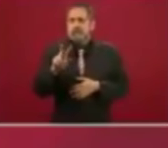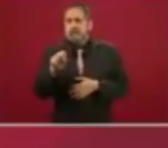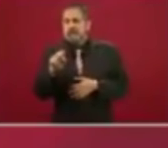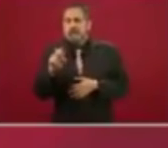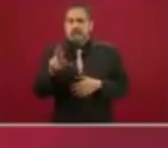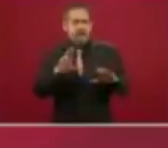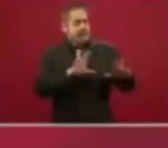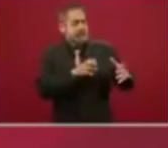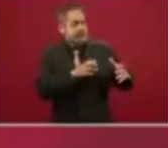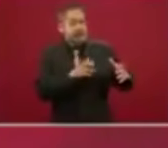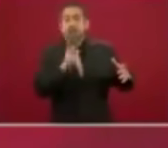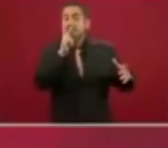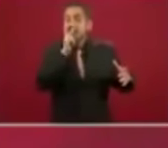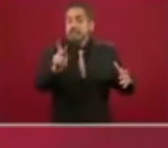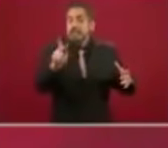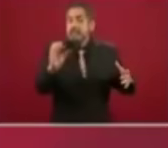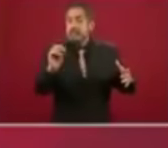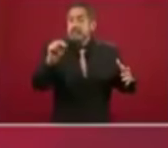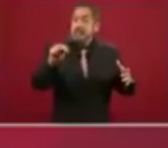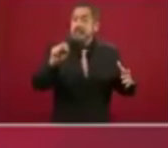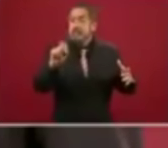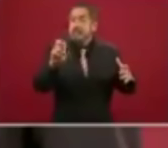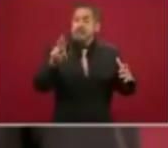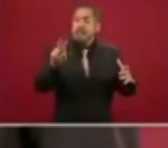Repito, la palabra conservadores,